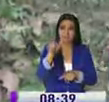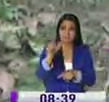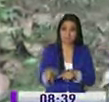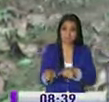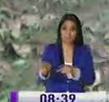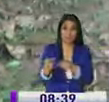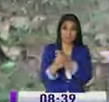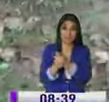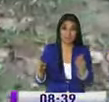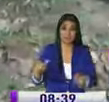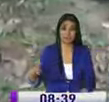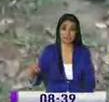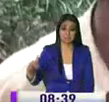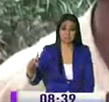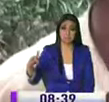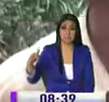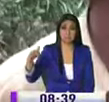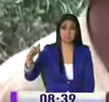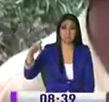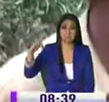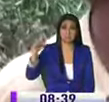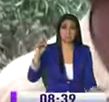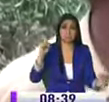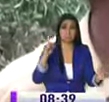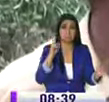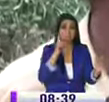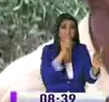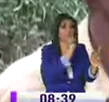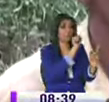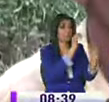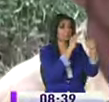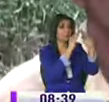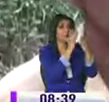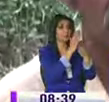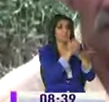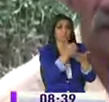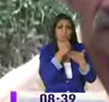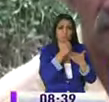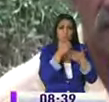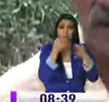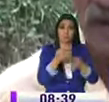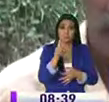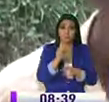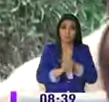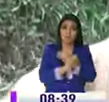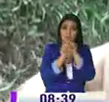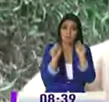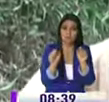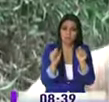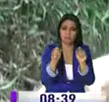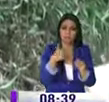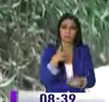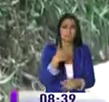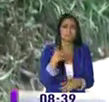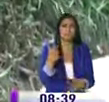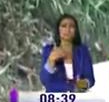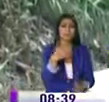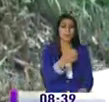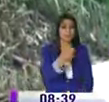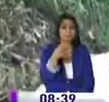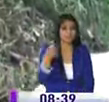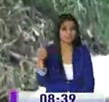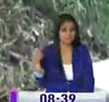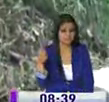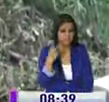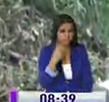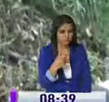llegó a su casa pidiendo ayuda una señora a las doce y media de la mañana pero le veo ya